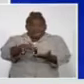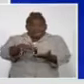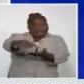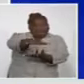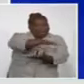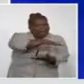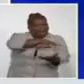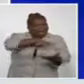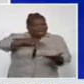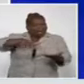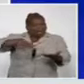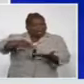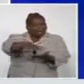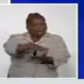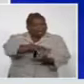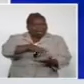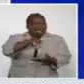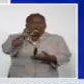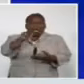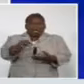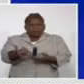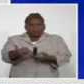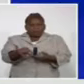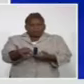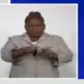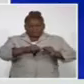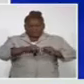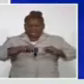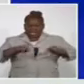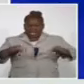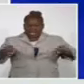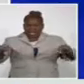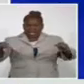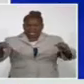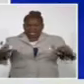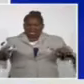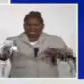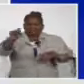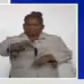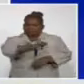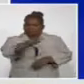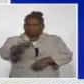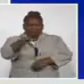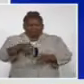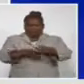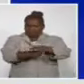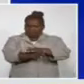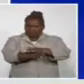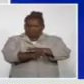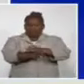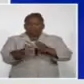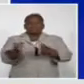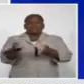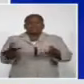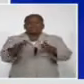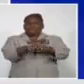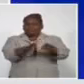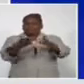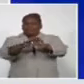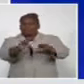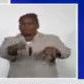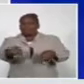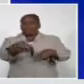los eventos se toman medidas, se cierran áreas, se cierran centros, y se hace un trabajo para